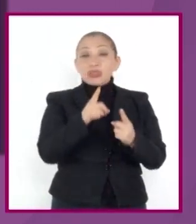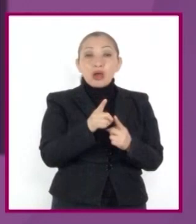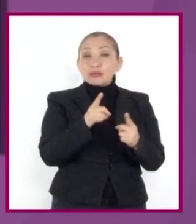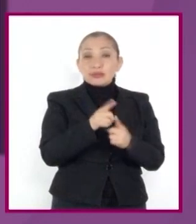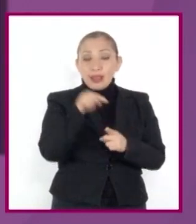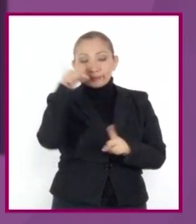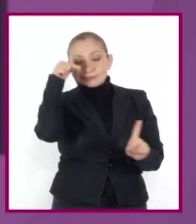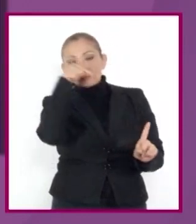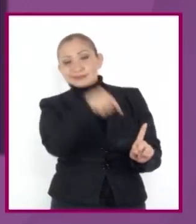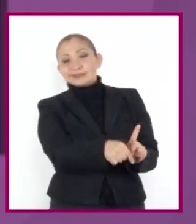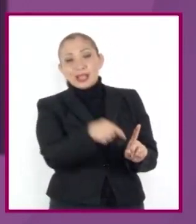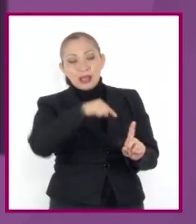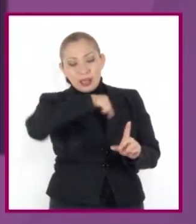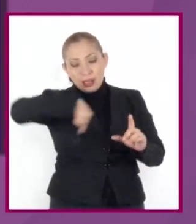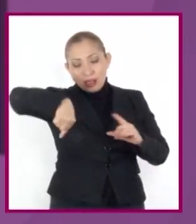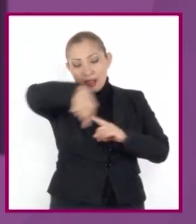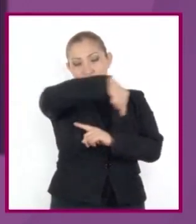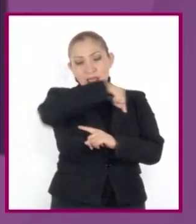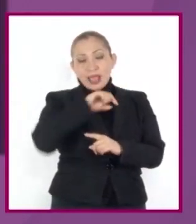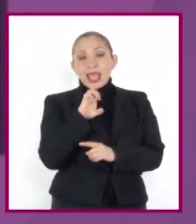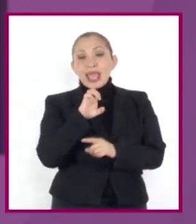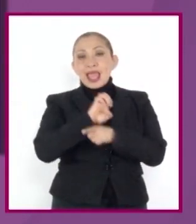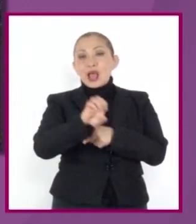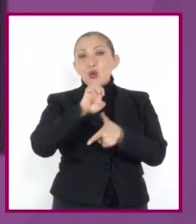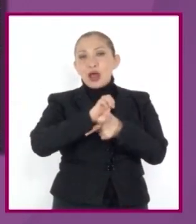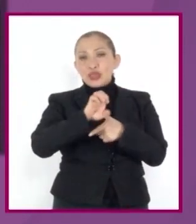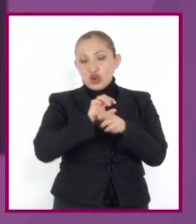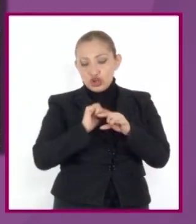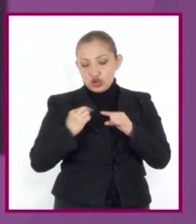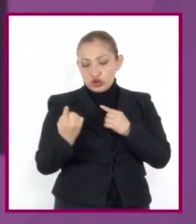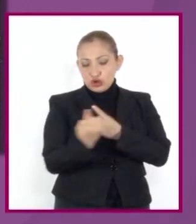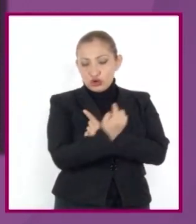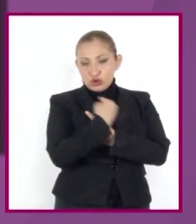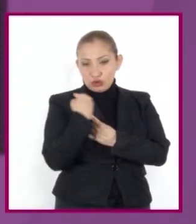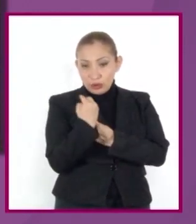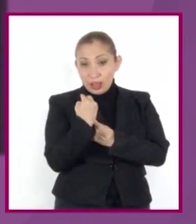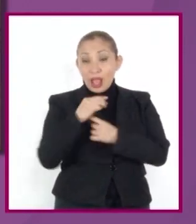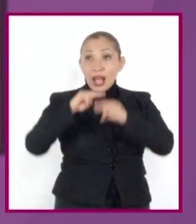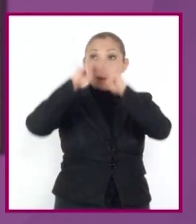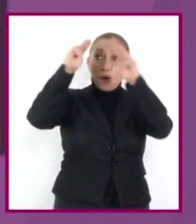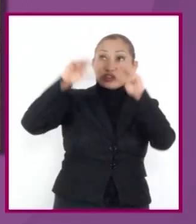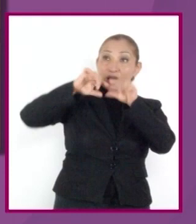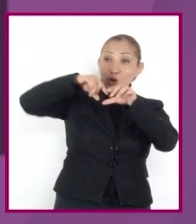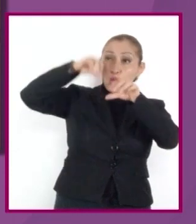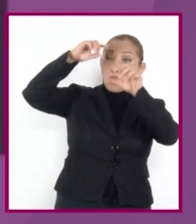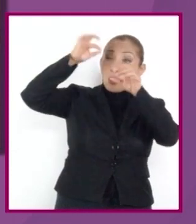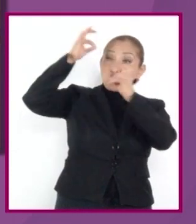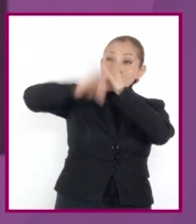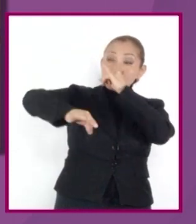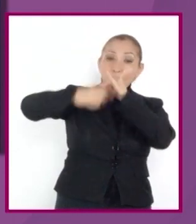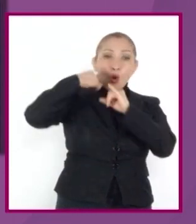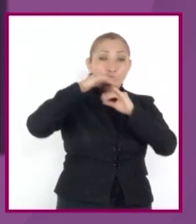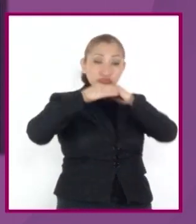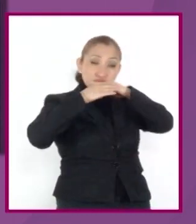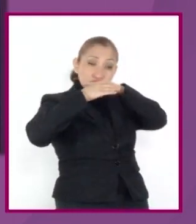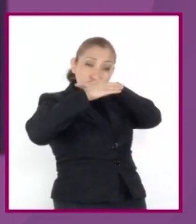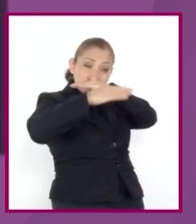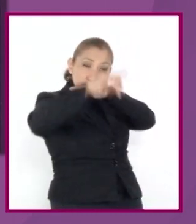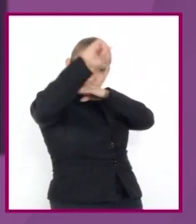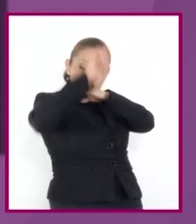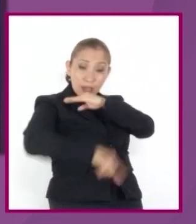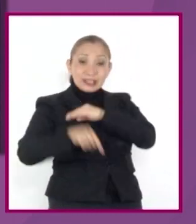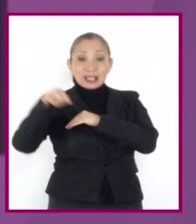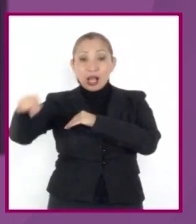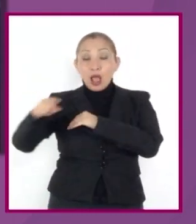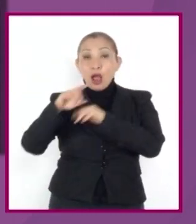se concentran en las zonas ecuatoriales, en las cumbres de las montañas y en las extensas llanuras, mientras que